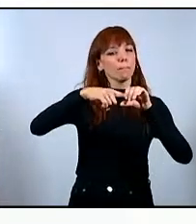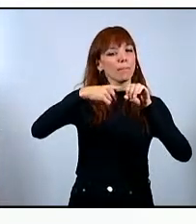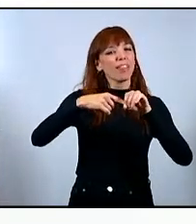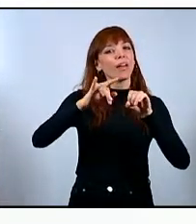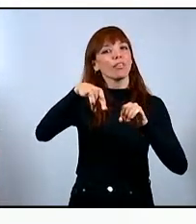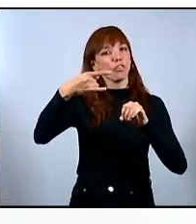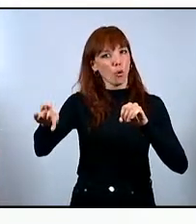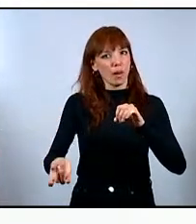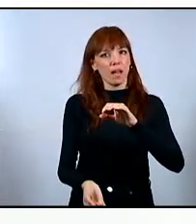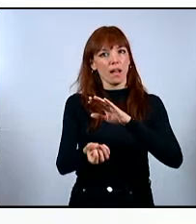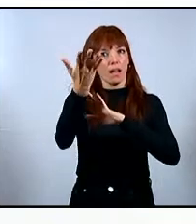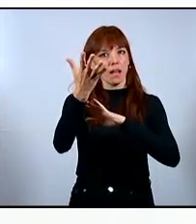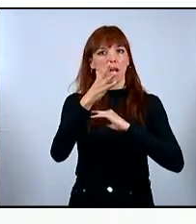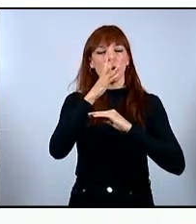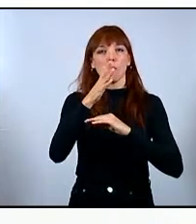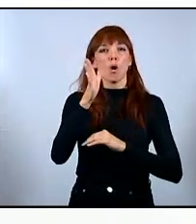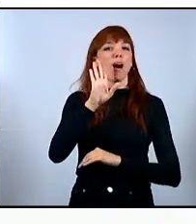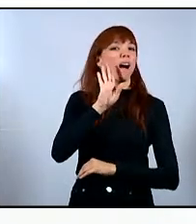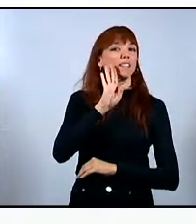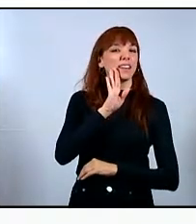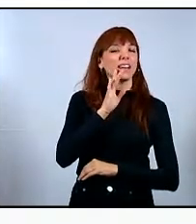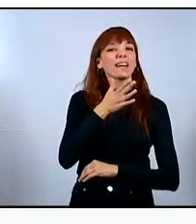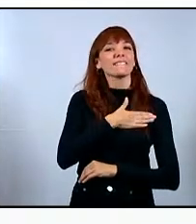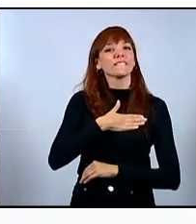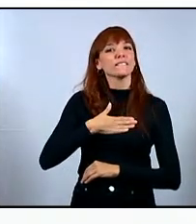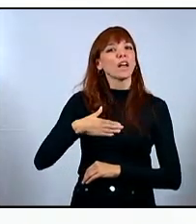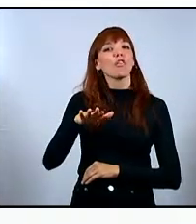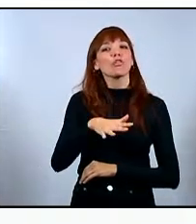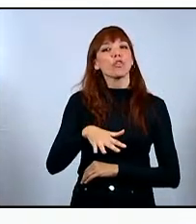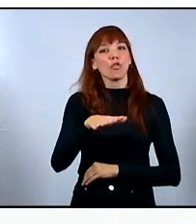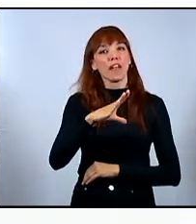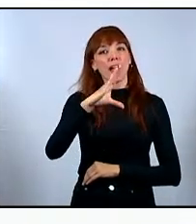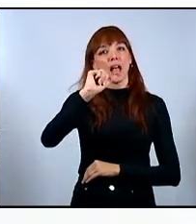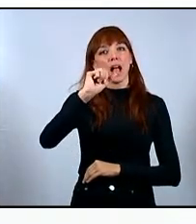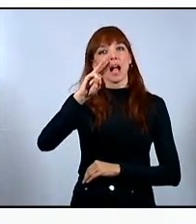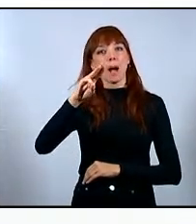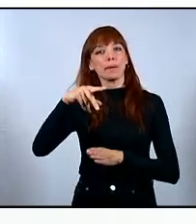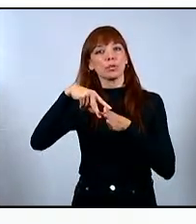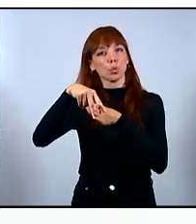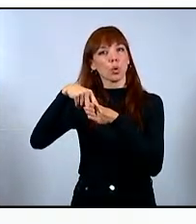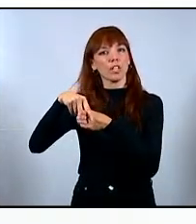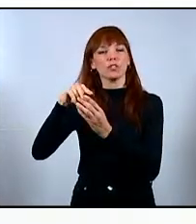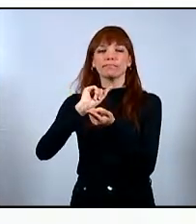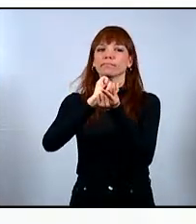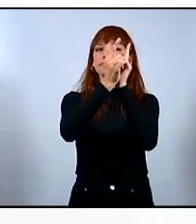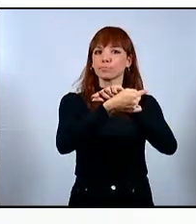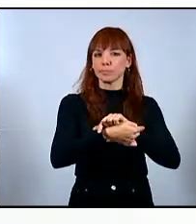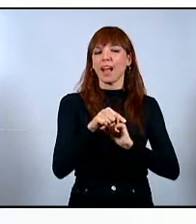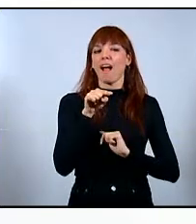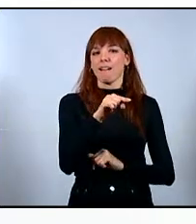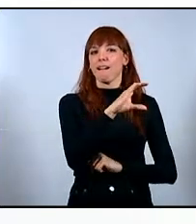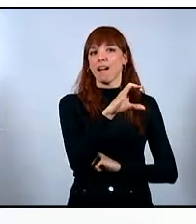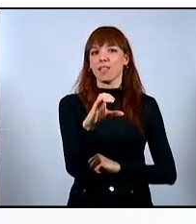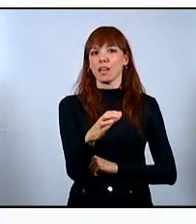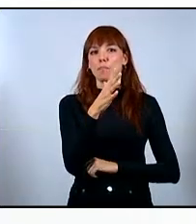planteado en el CAR de Trujillo. Incluye además terrazas adaptadas con acceso directo desde cada habitación y se